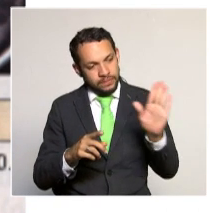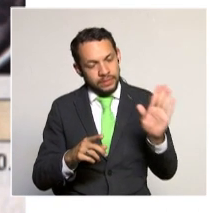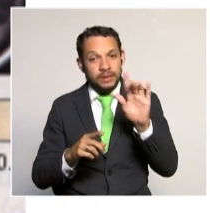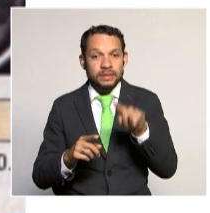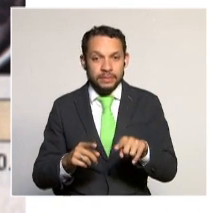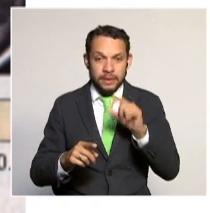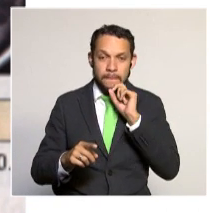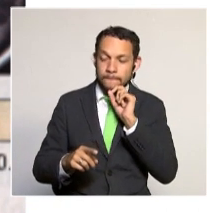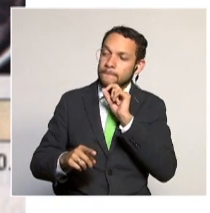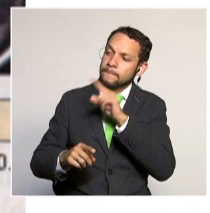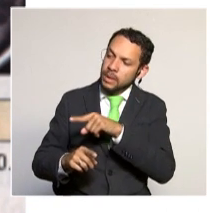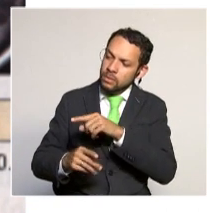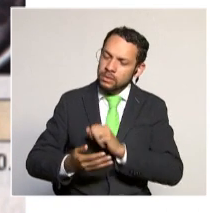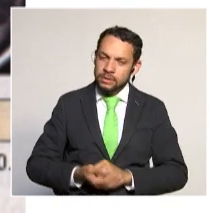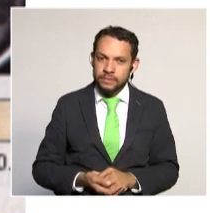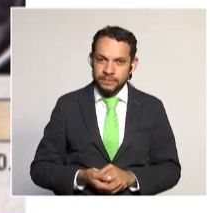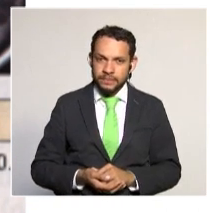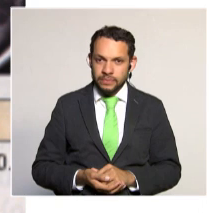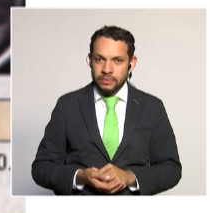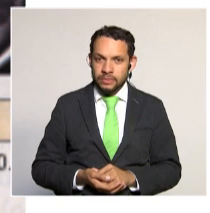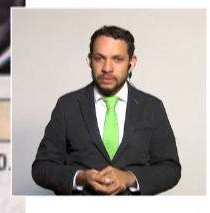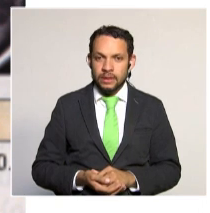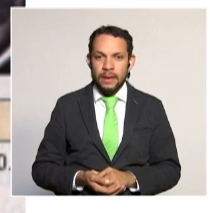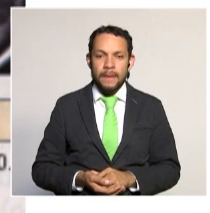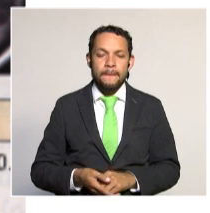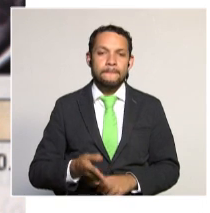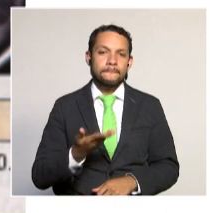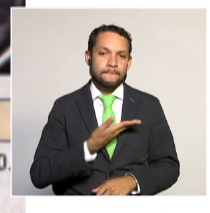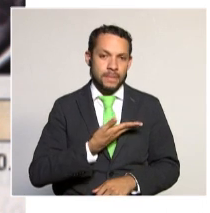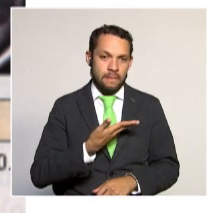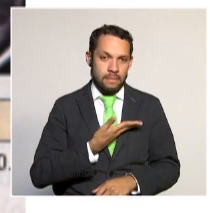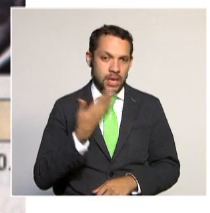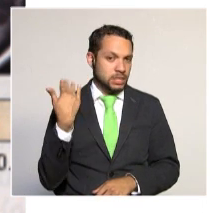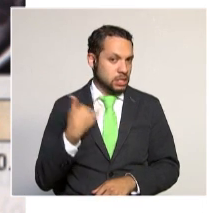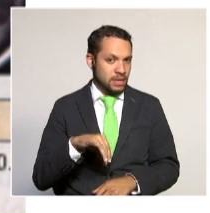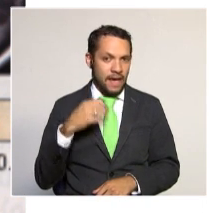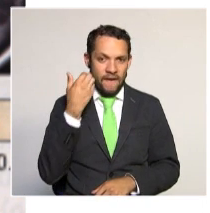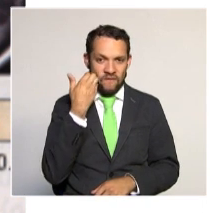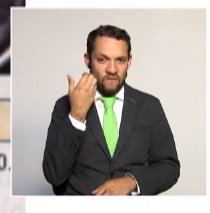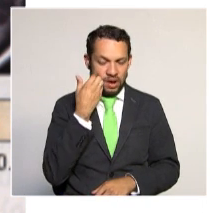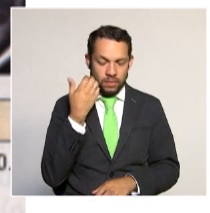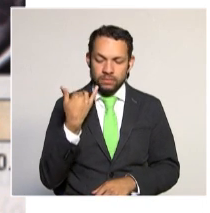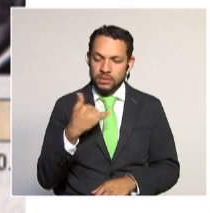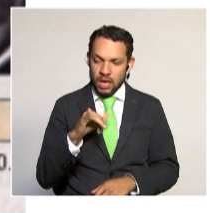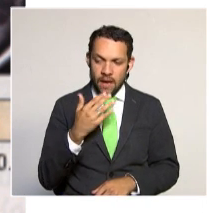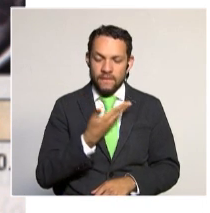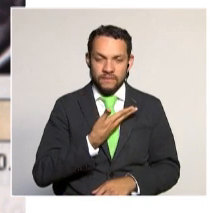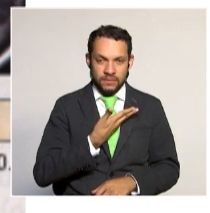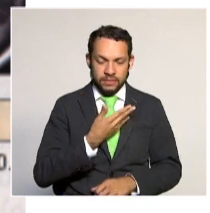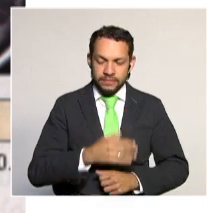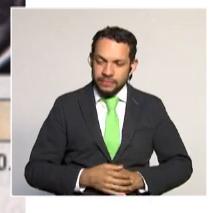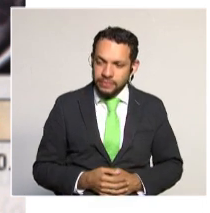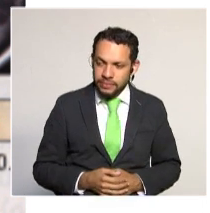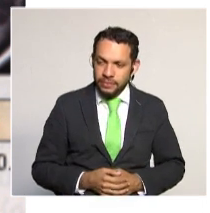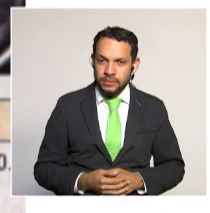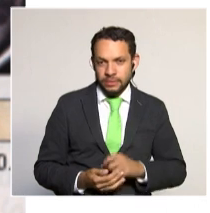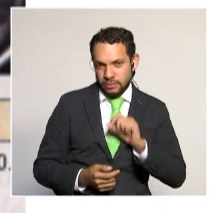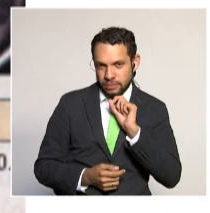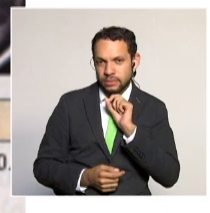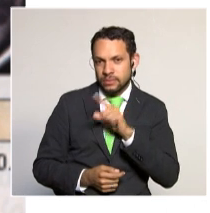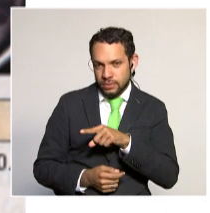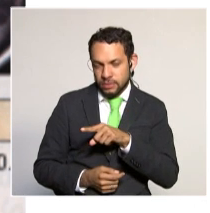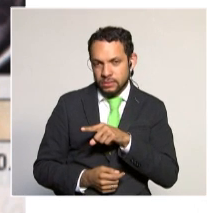pregunta por Facebook Live que si, al parecer la mamá ya le diagnosticaron o que está en ese estudio de Alzheimer, pero